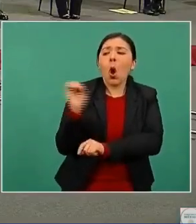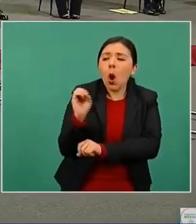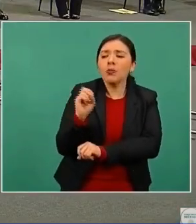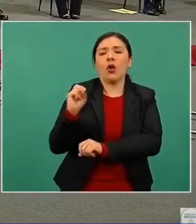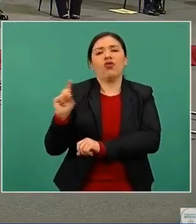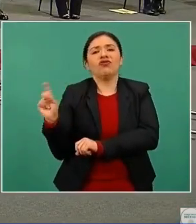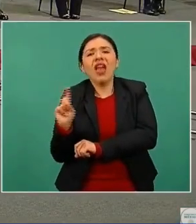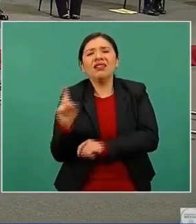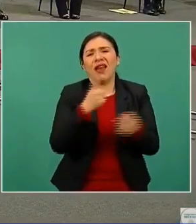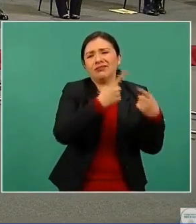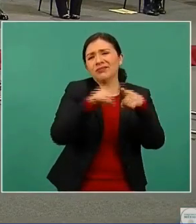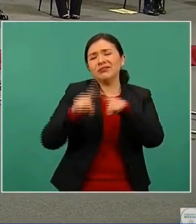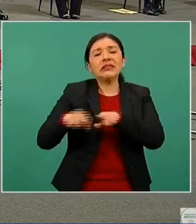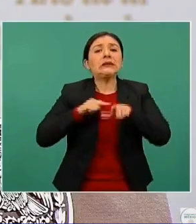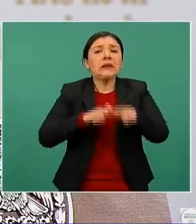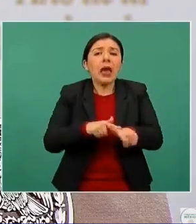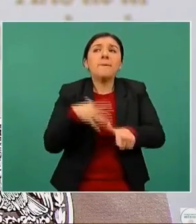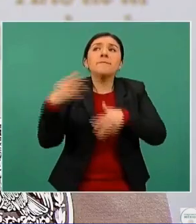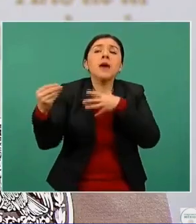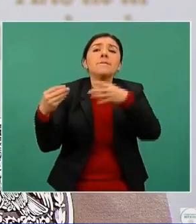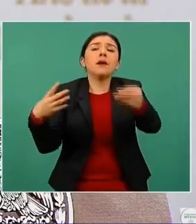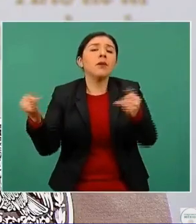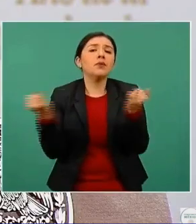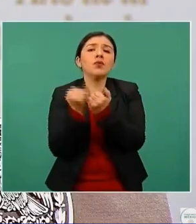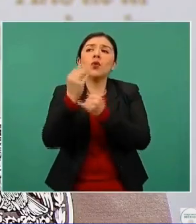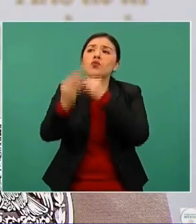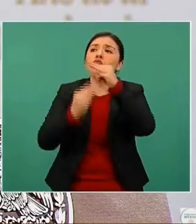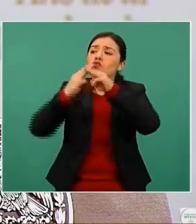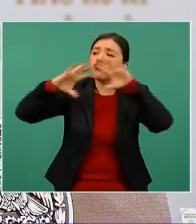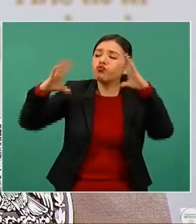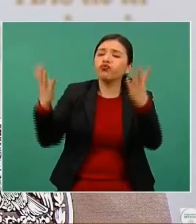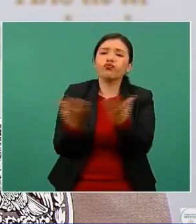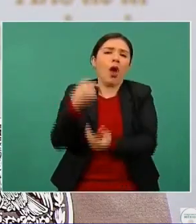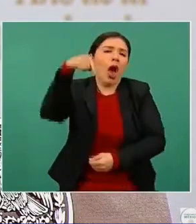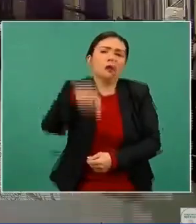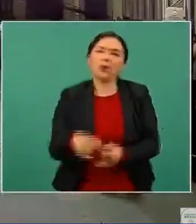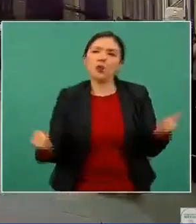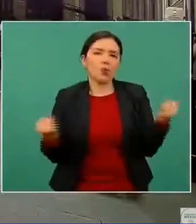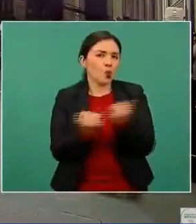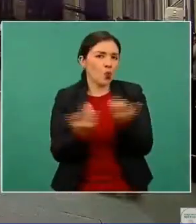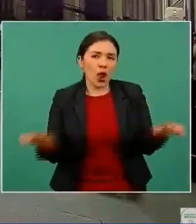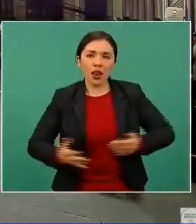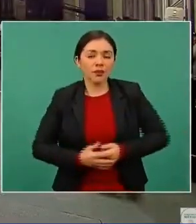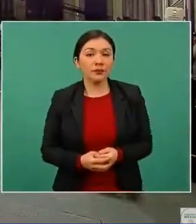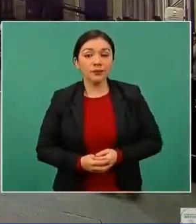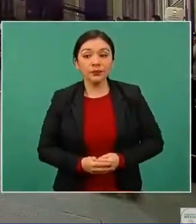parte del mundo, seguirá activa también muy probablemente en México. Gracias.